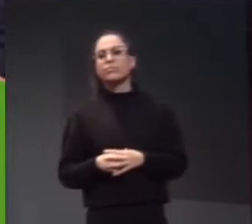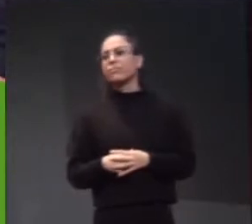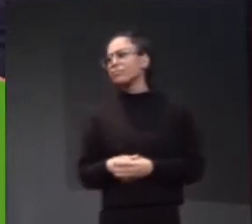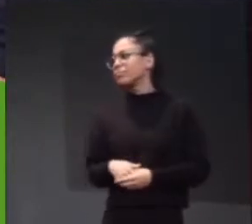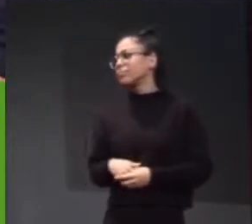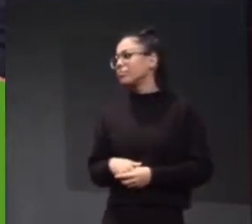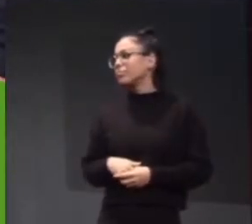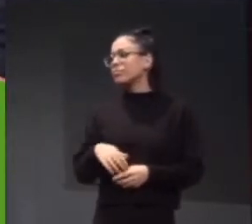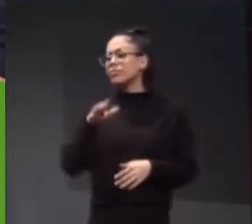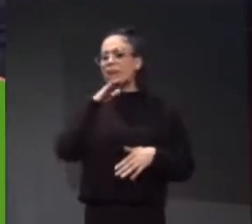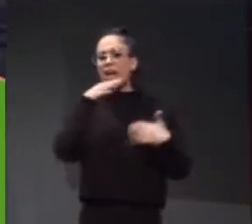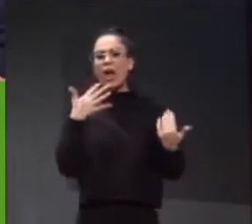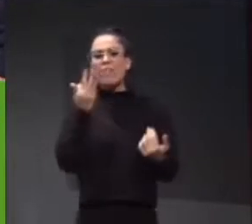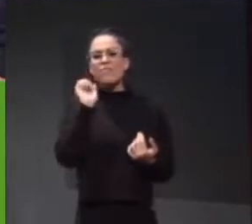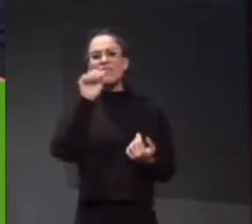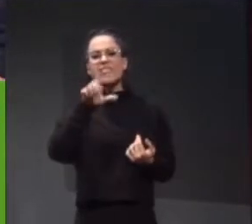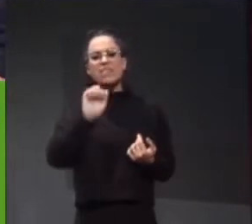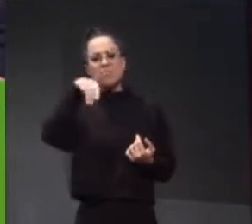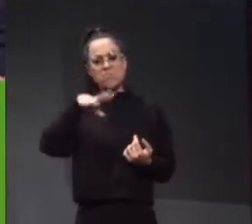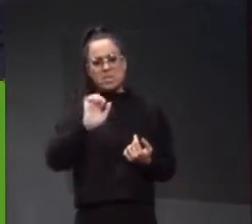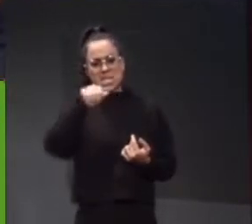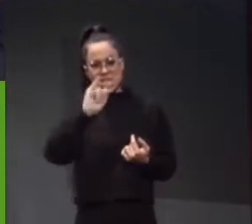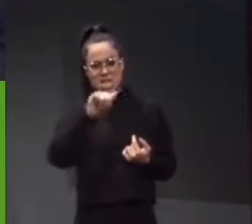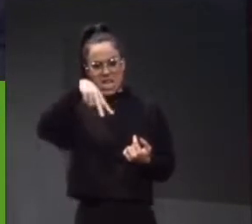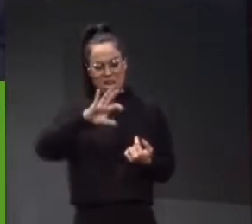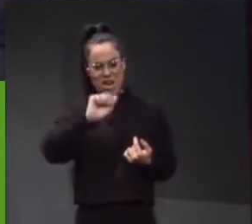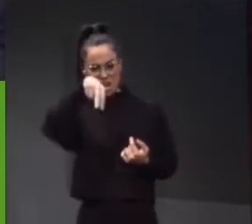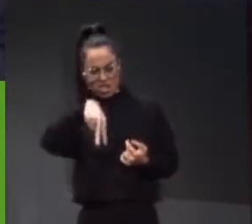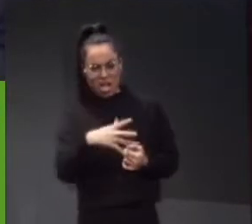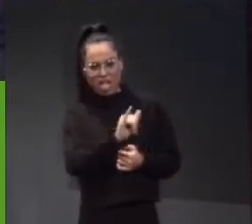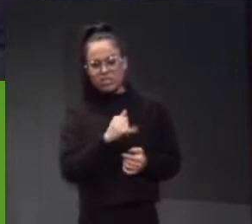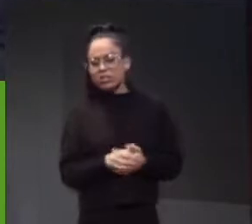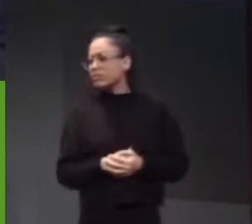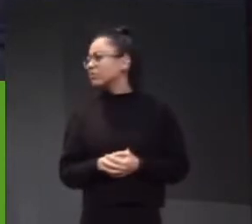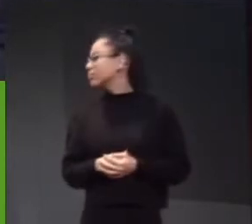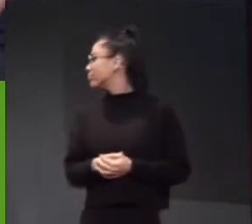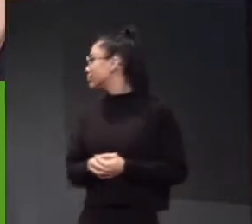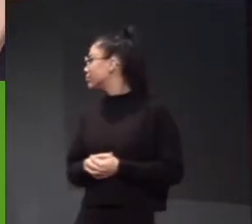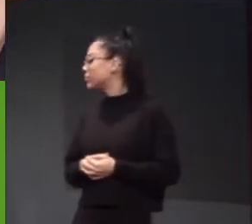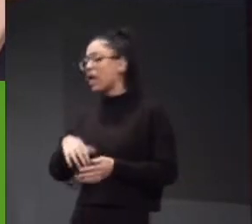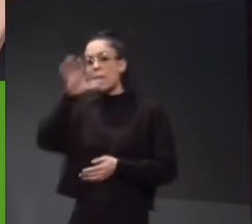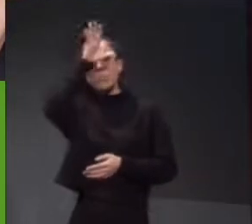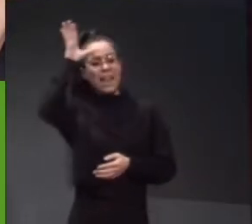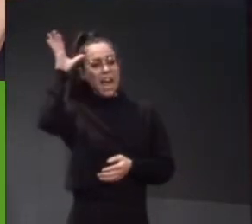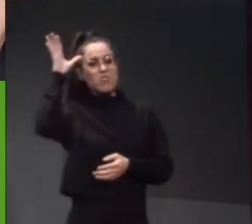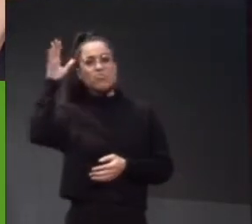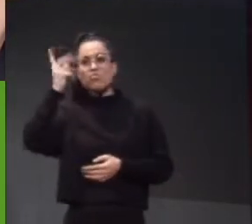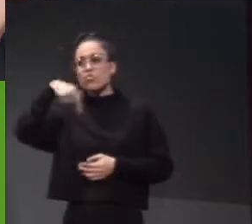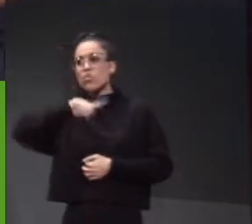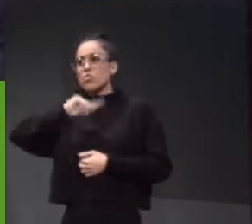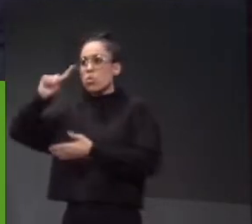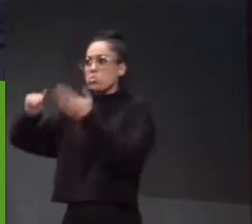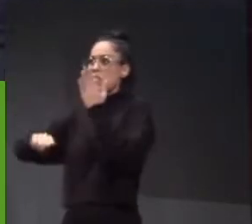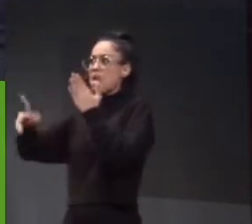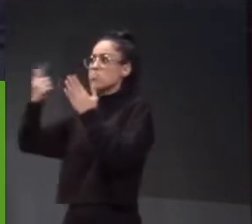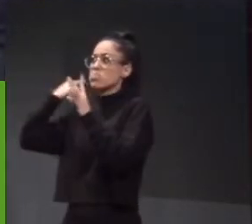y ahora están firmes en el verano con una distribuidora que la mueve por ahí y hemos llegado al acuerdo porque